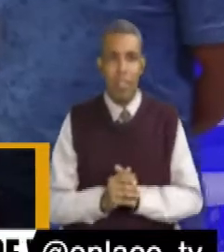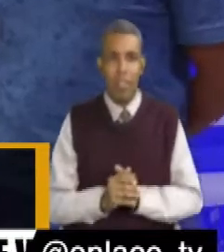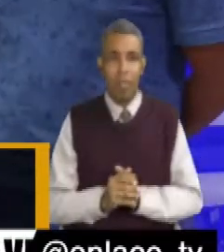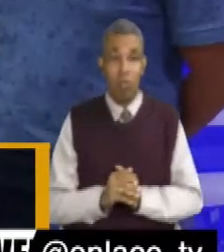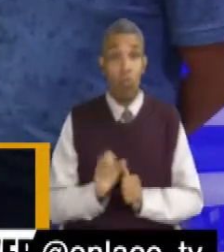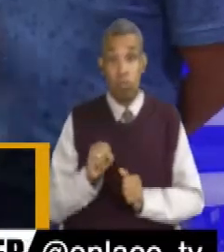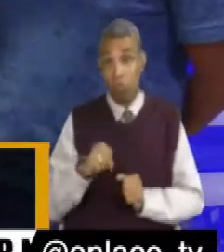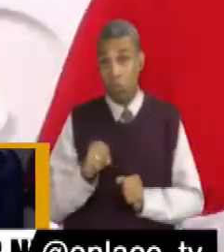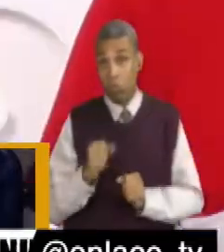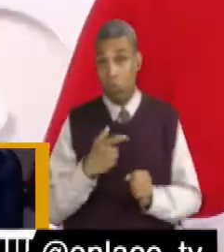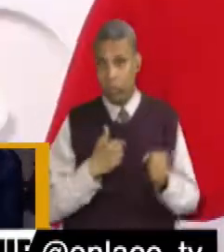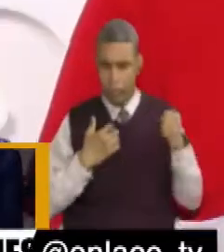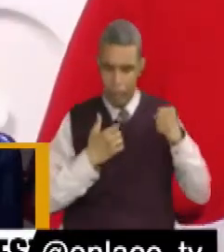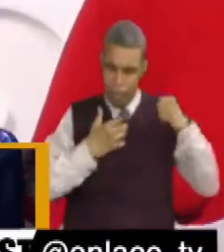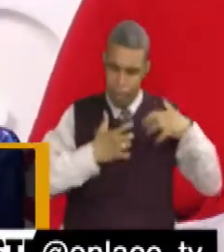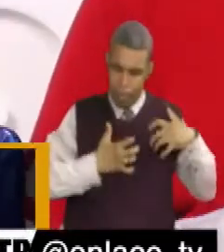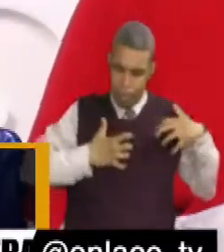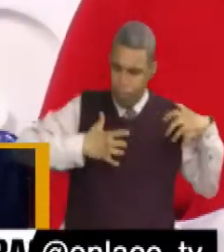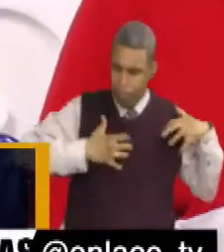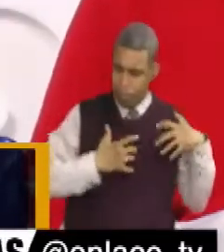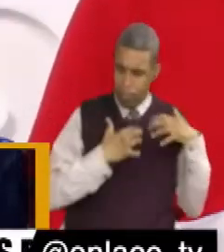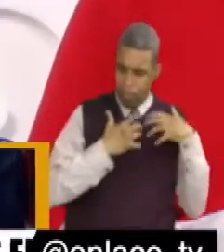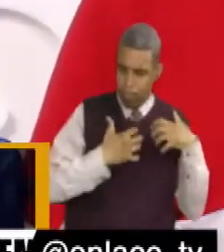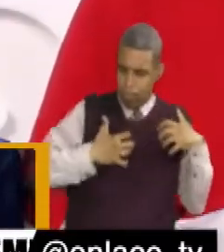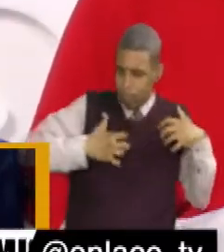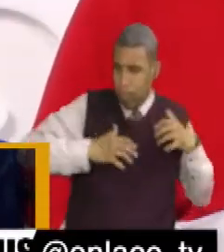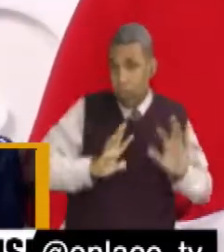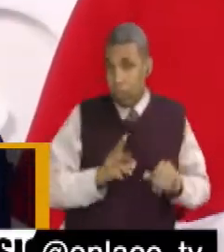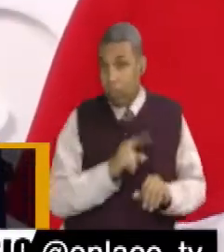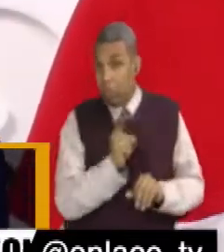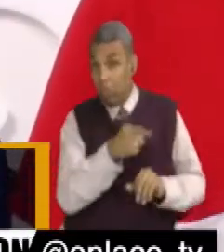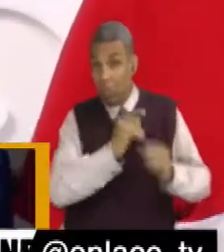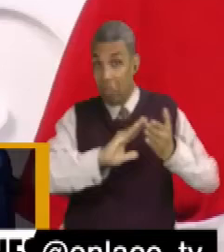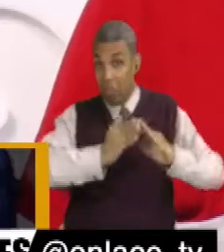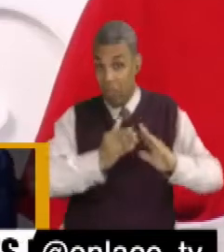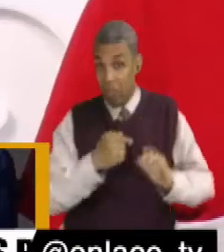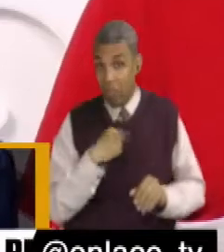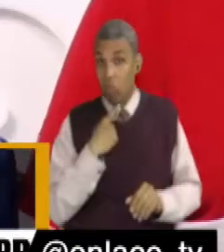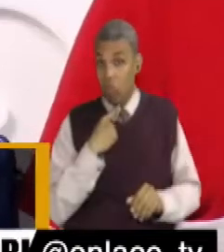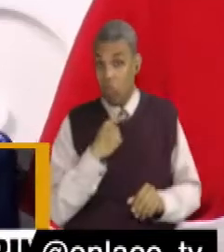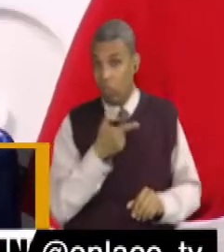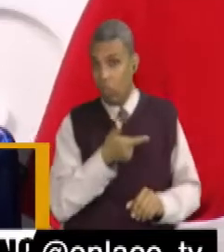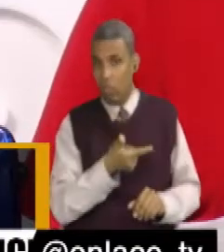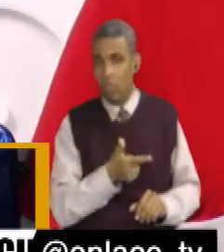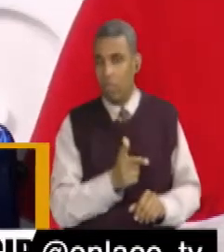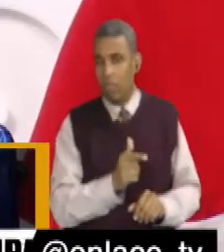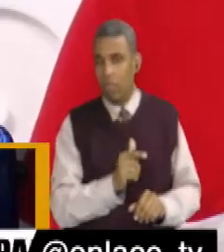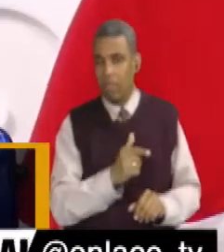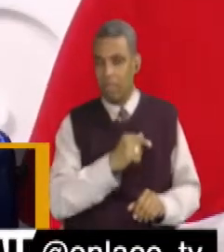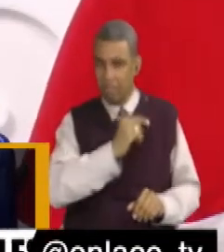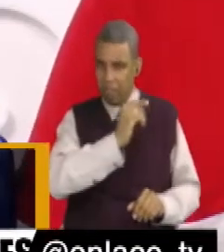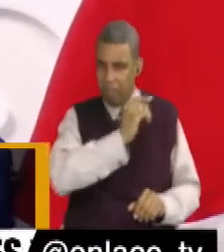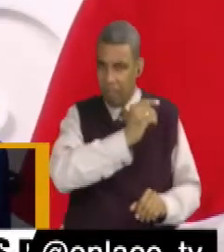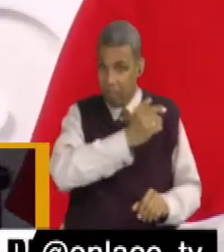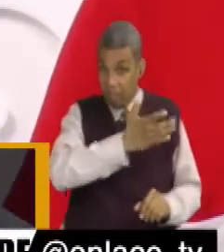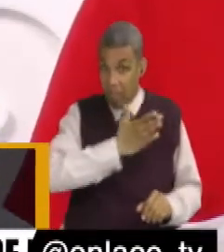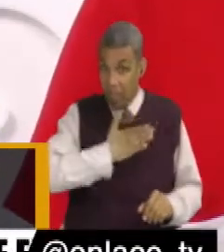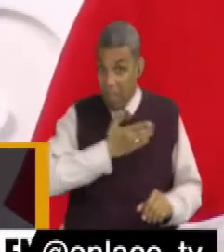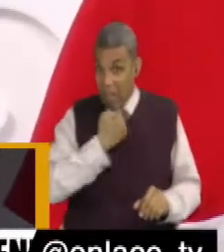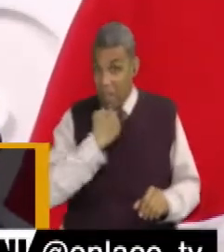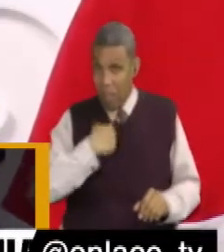seguidores estupenda. Llevo aproximadamente 9 meses con los muchachos ya, trabajando de una forma